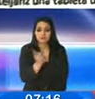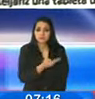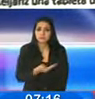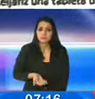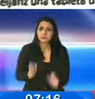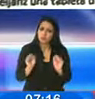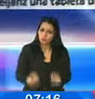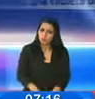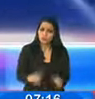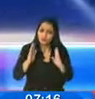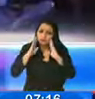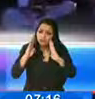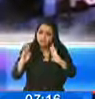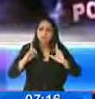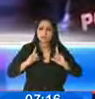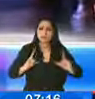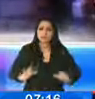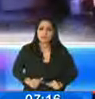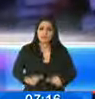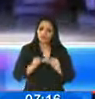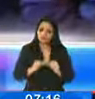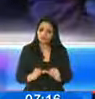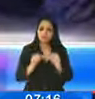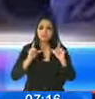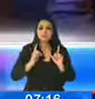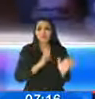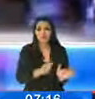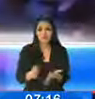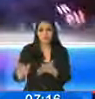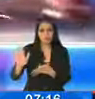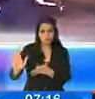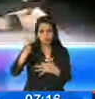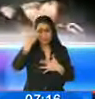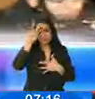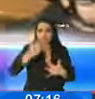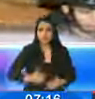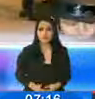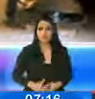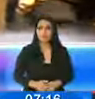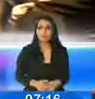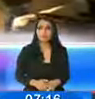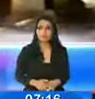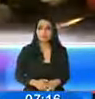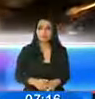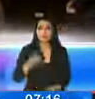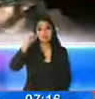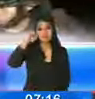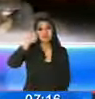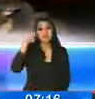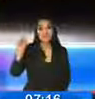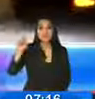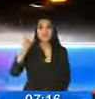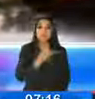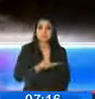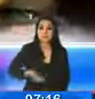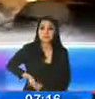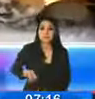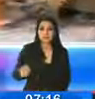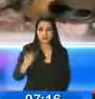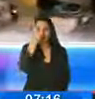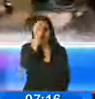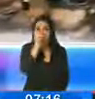contar con lo que requiera para seguir con el tratamiento de estas enfermedades. Recordemos que el vicepresidente se mantiene recluido